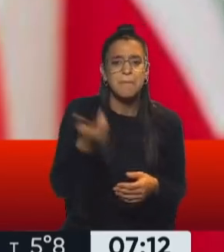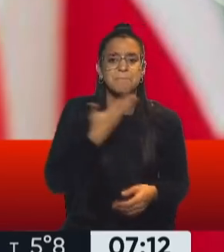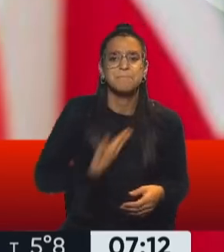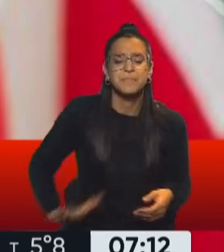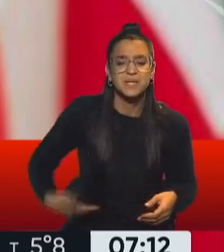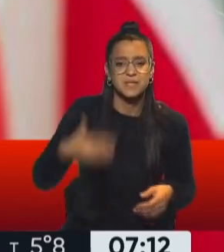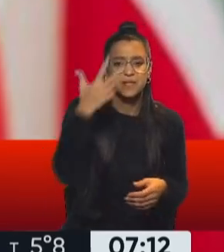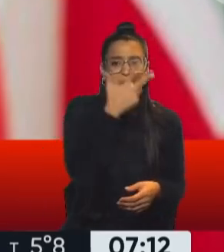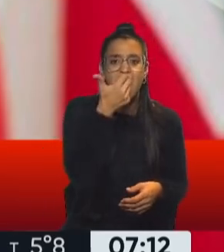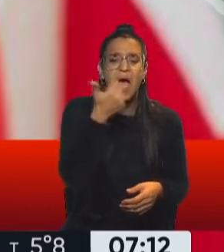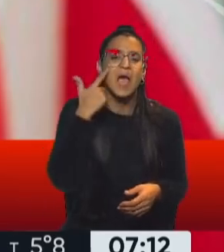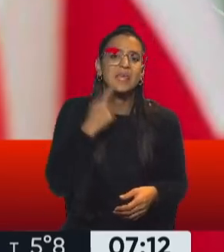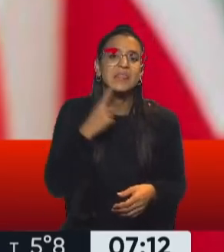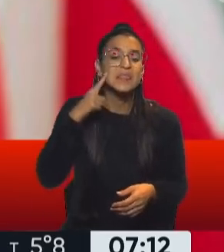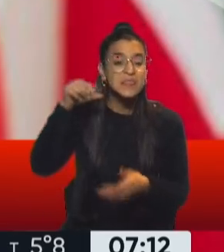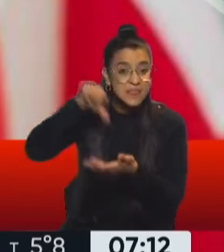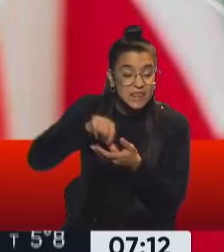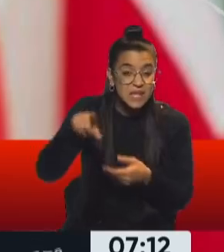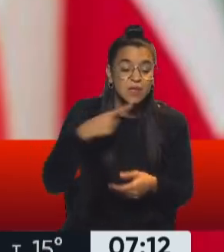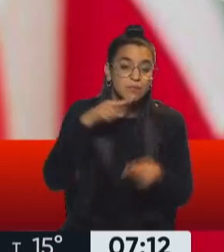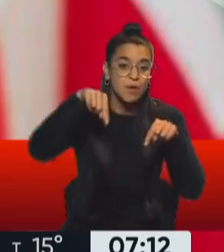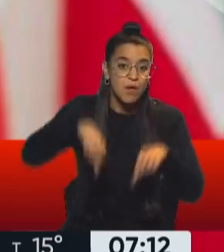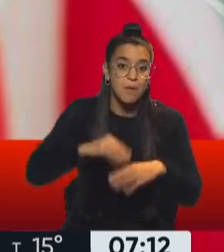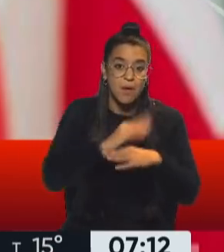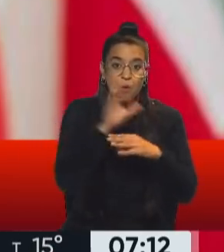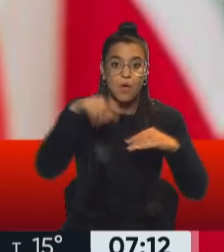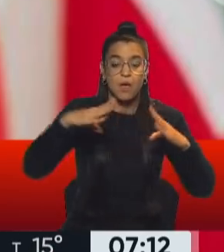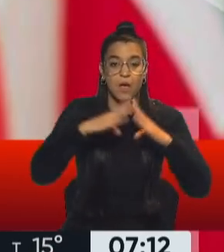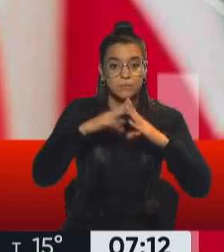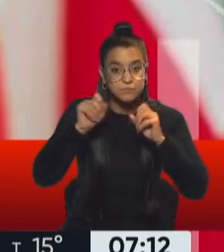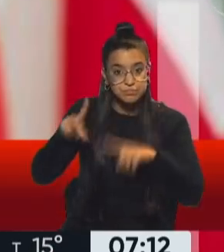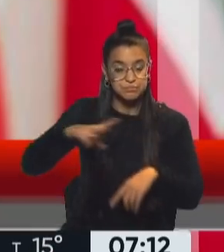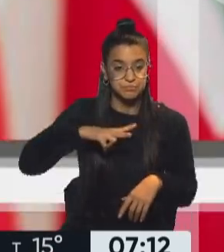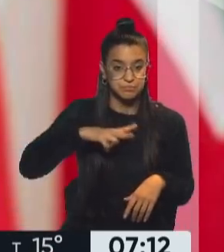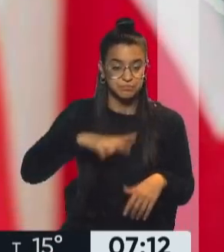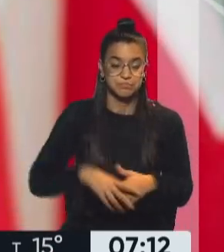presidente de Haití durante esta madrugada en su residencia privada.